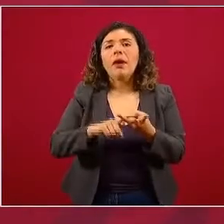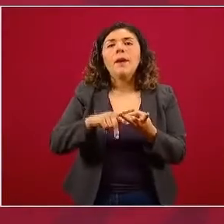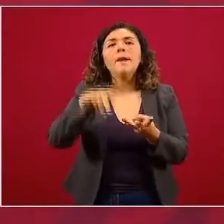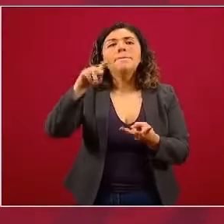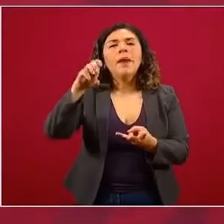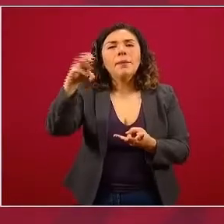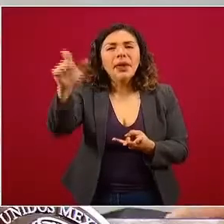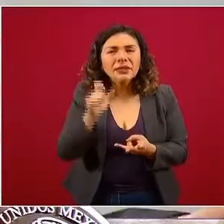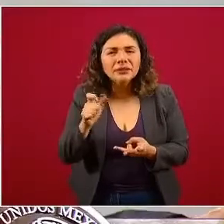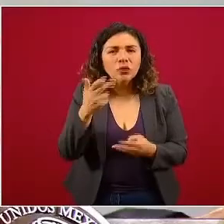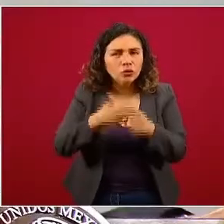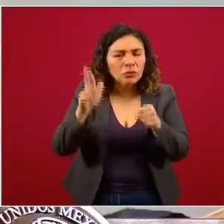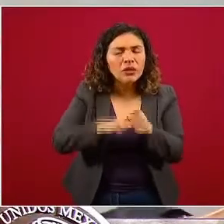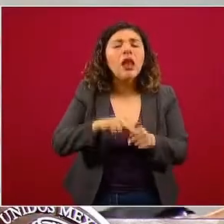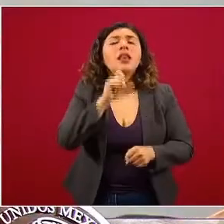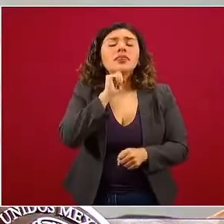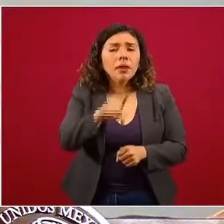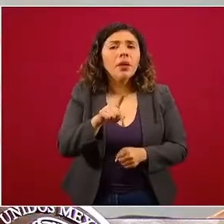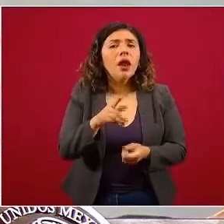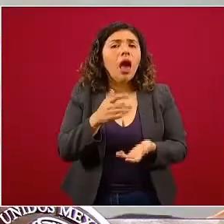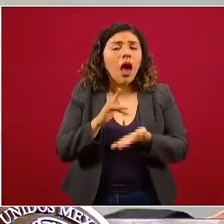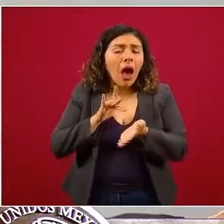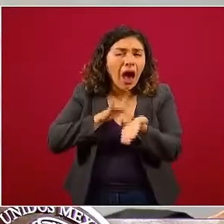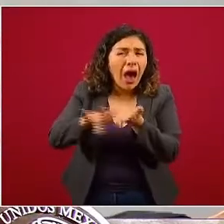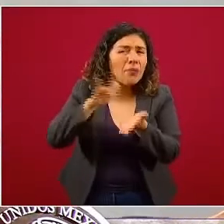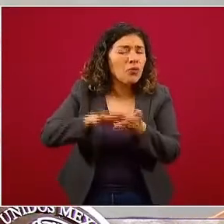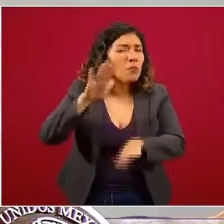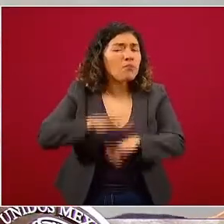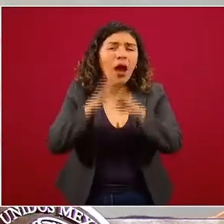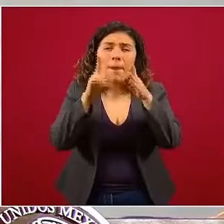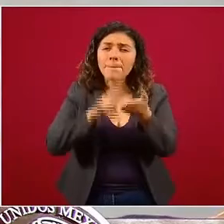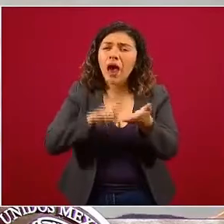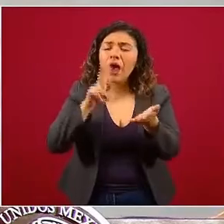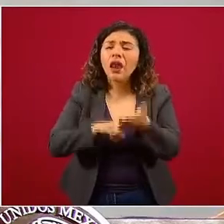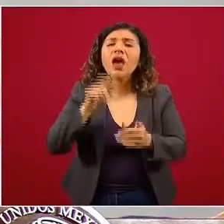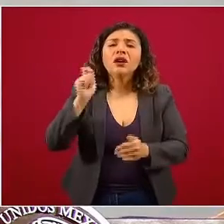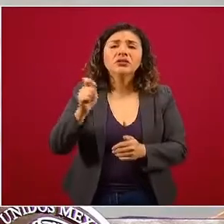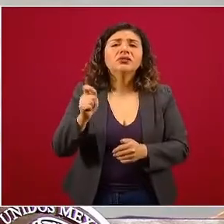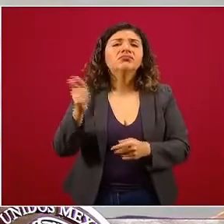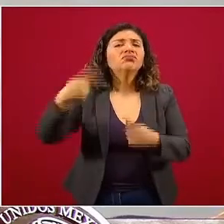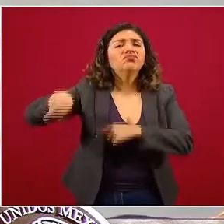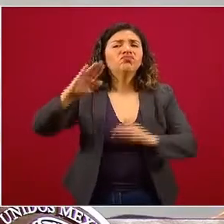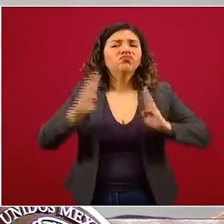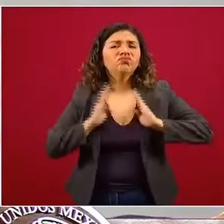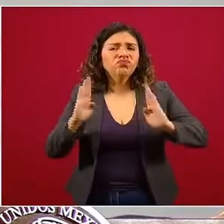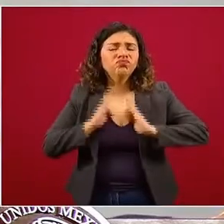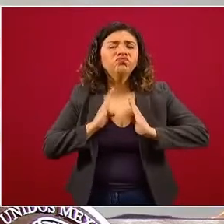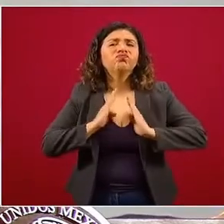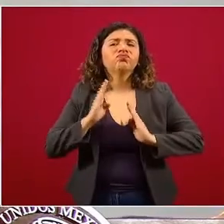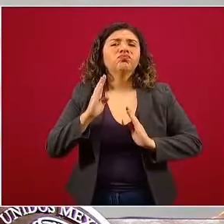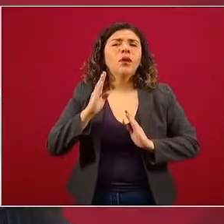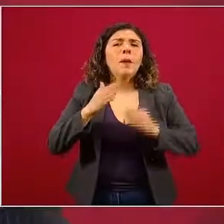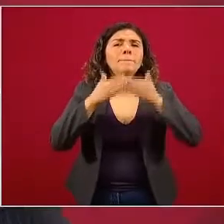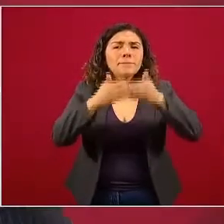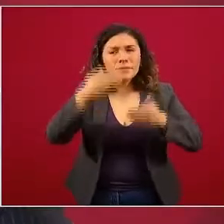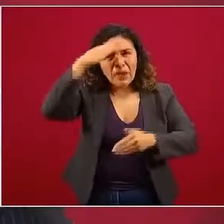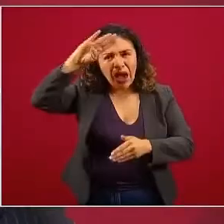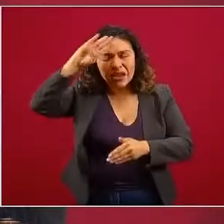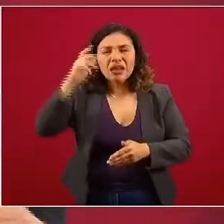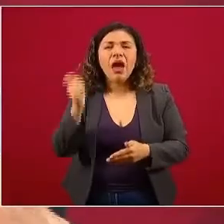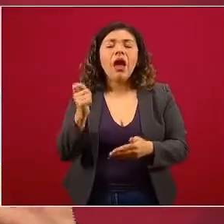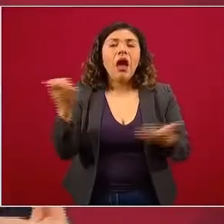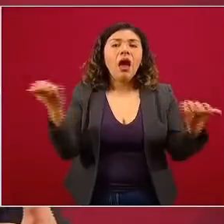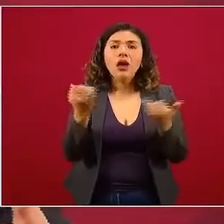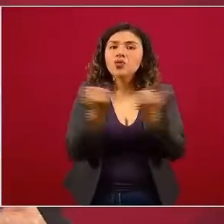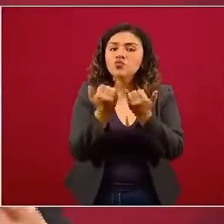de Pemex y también la contribución extremadamente valiosa de nuestras Fuerzas Armadas, tanto el Ejército como la Marina,